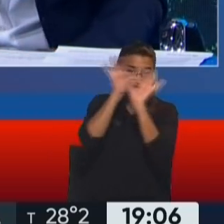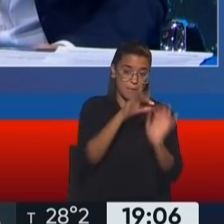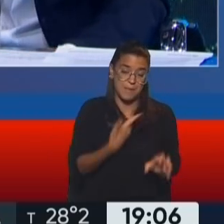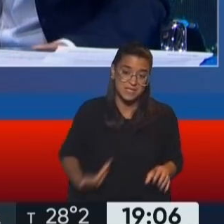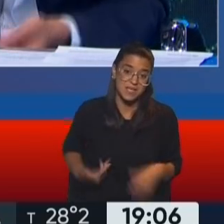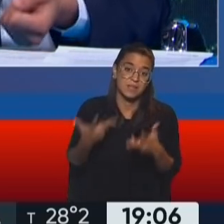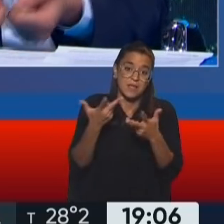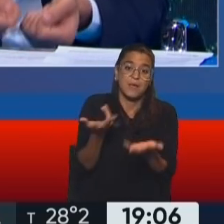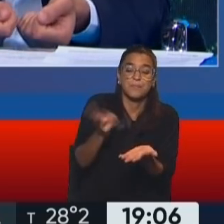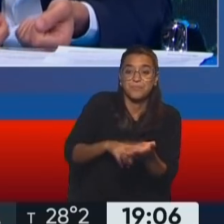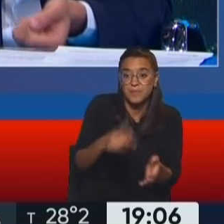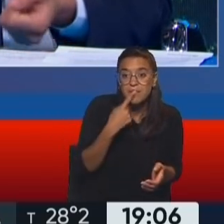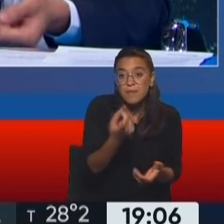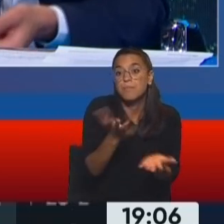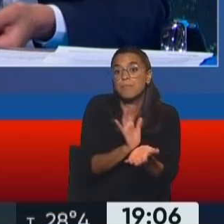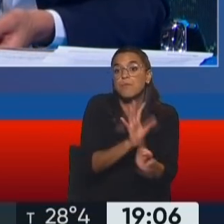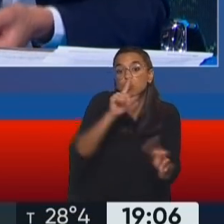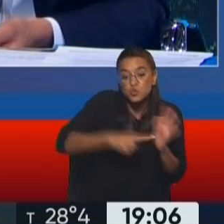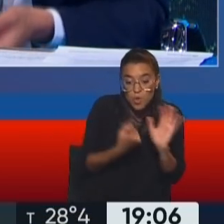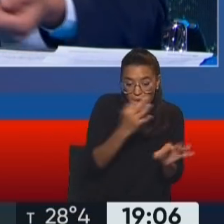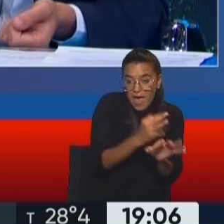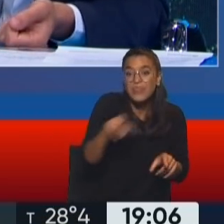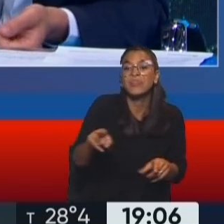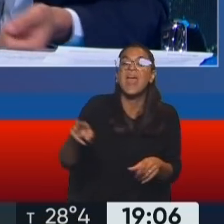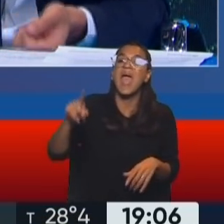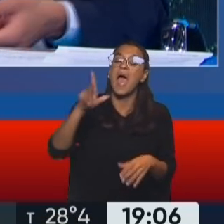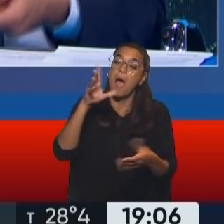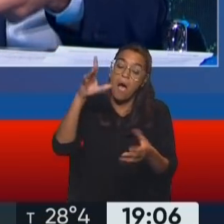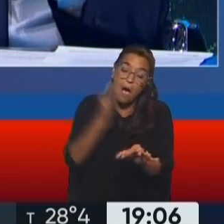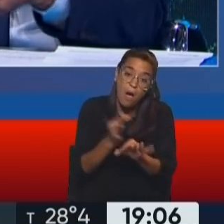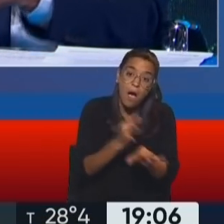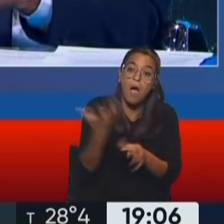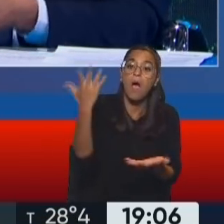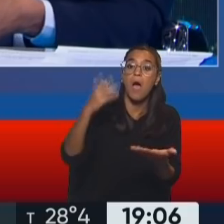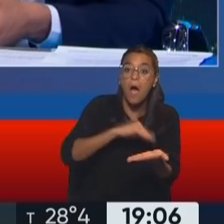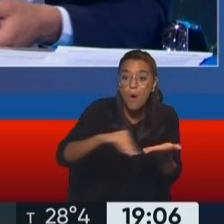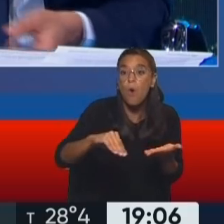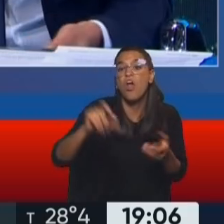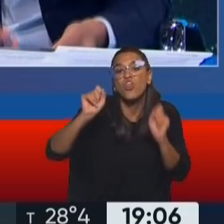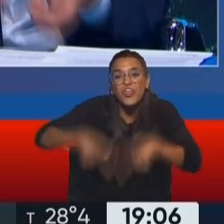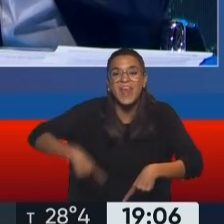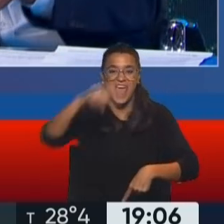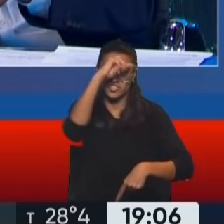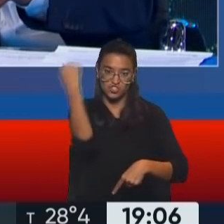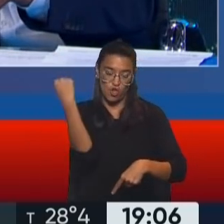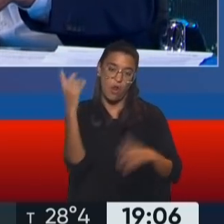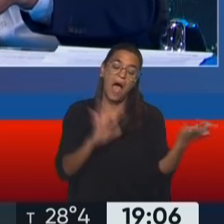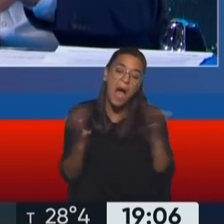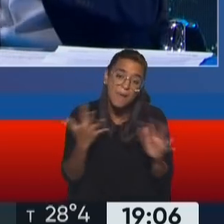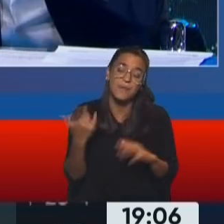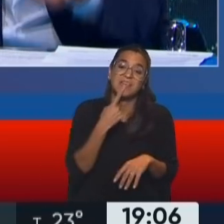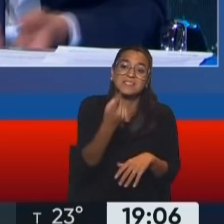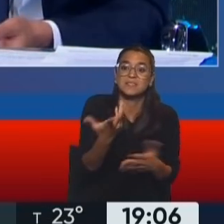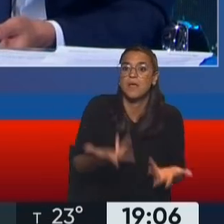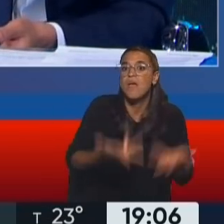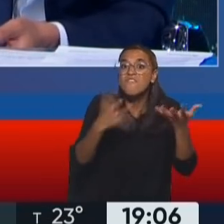presidente, la formación, la ciudad tiene su escuela, pero esta es la Escuela de Abogados del Estado de la Nación, y la Nación no se acaba en 4 manzanas en la ciudad de Buenos Aires. A veces hay una sobreoferta en la ciudad y una